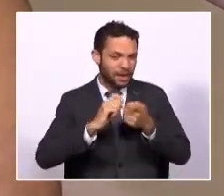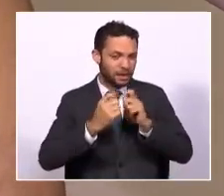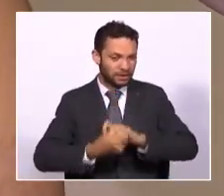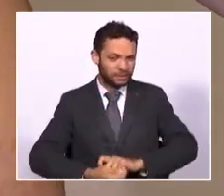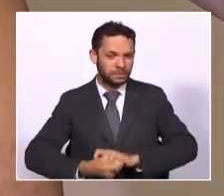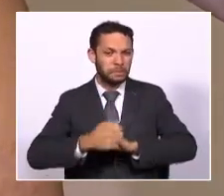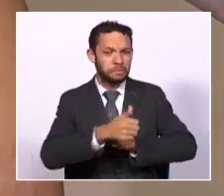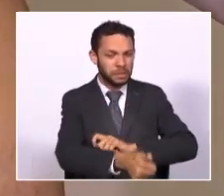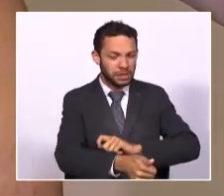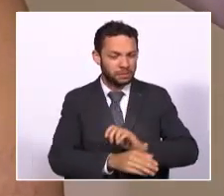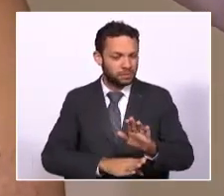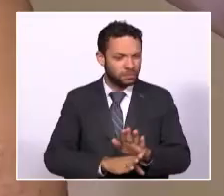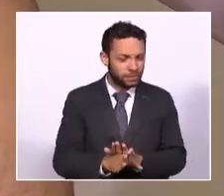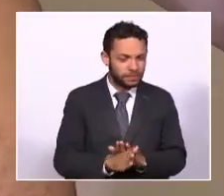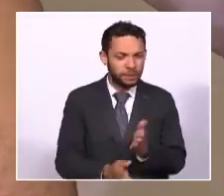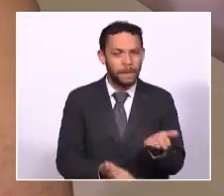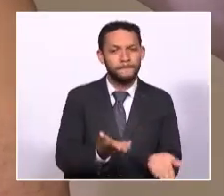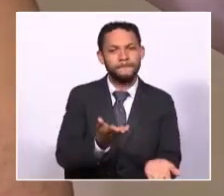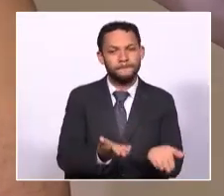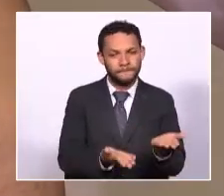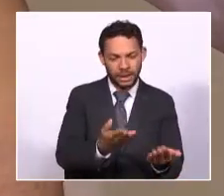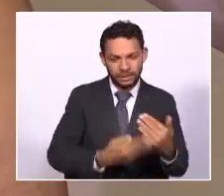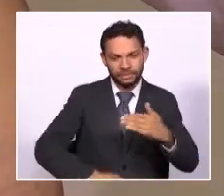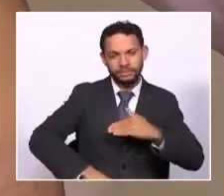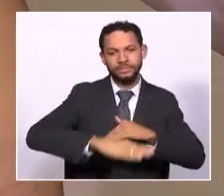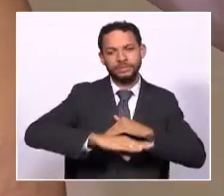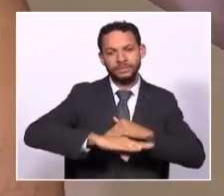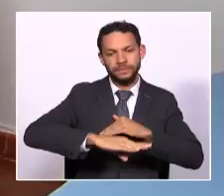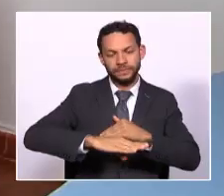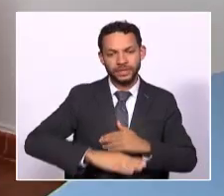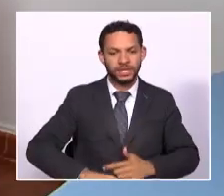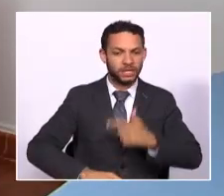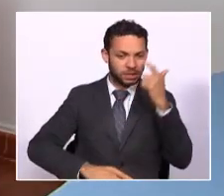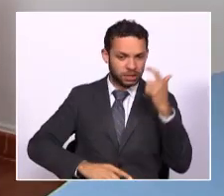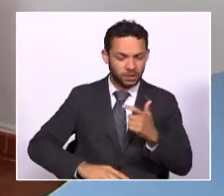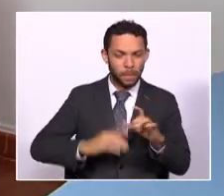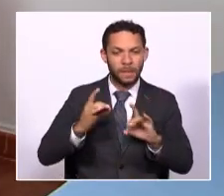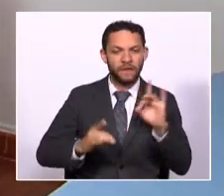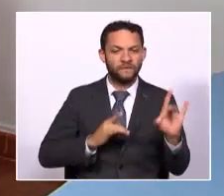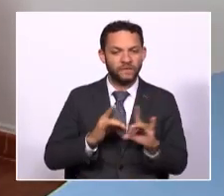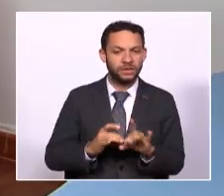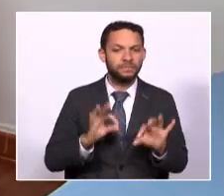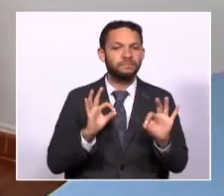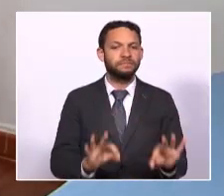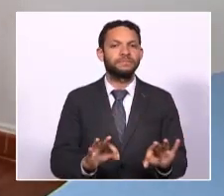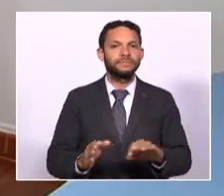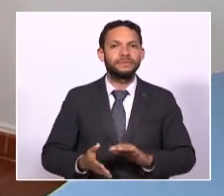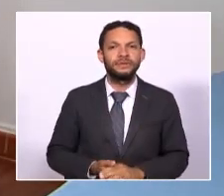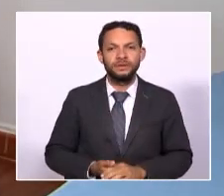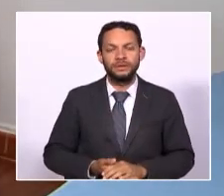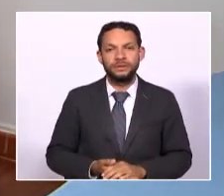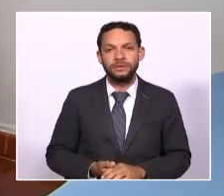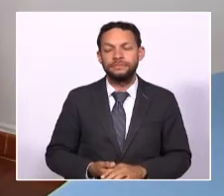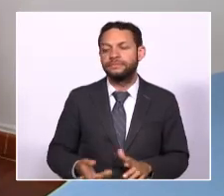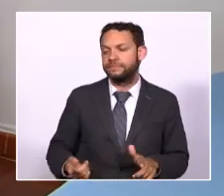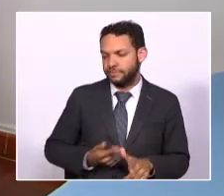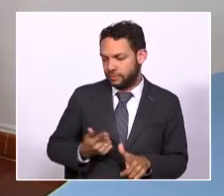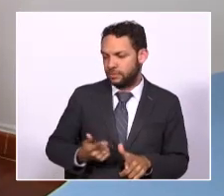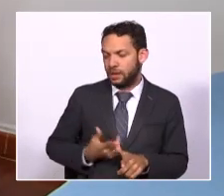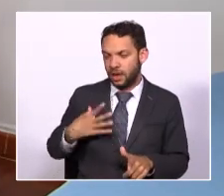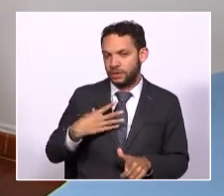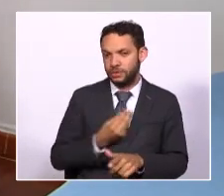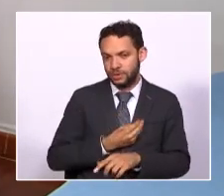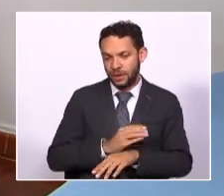estos grados de inclinación y desbalance estructural, y así poder garantizar una corrección postural. Y entonces estos son los